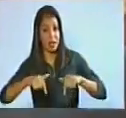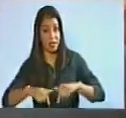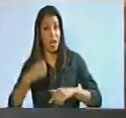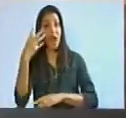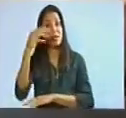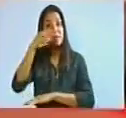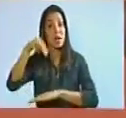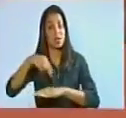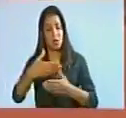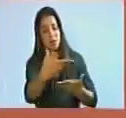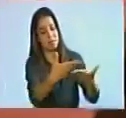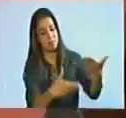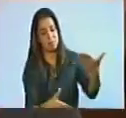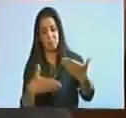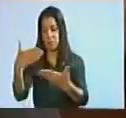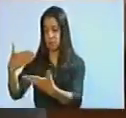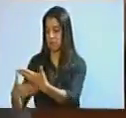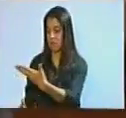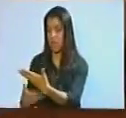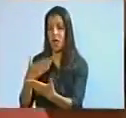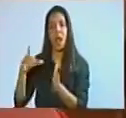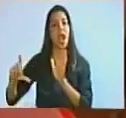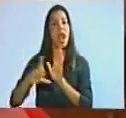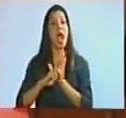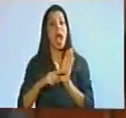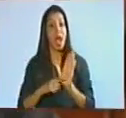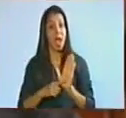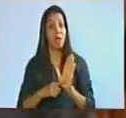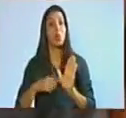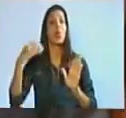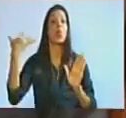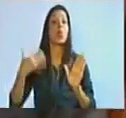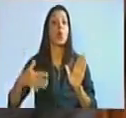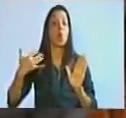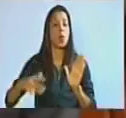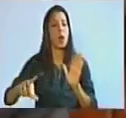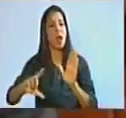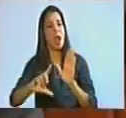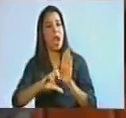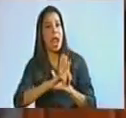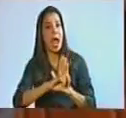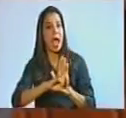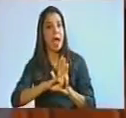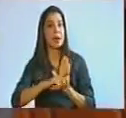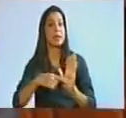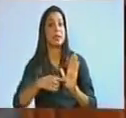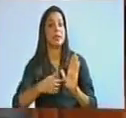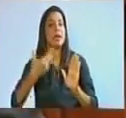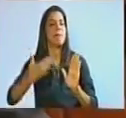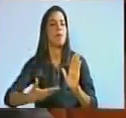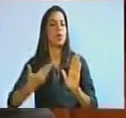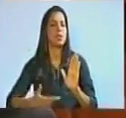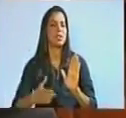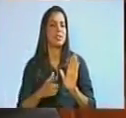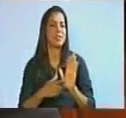Asamblea Nacional. Esta ley forma parte de eso. Esta ley